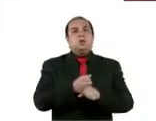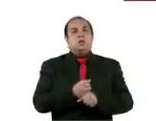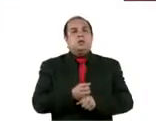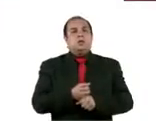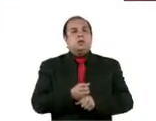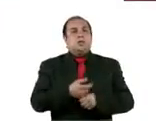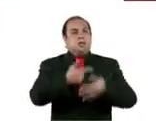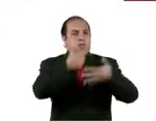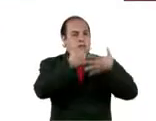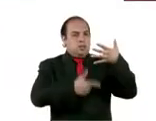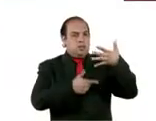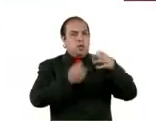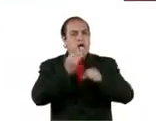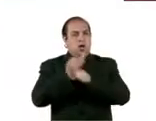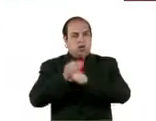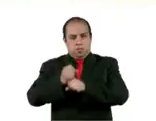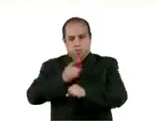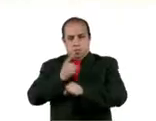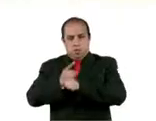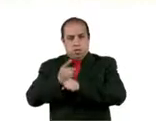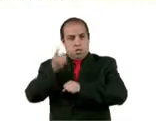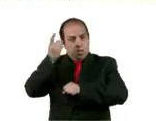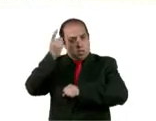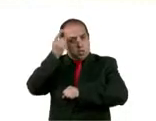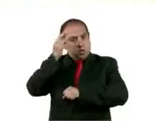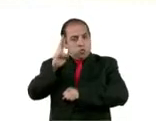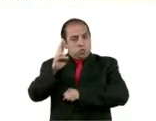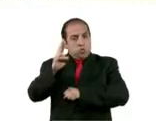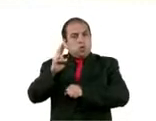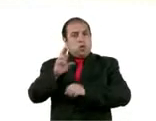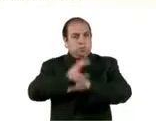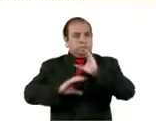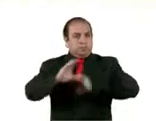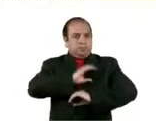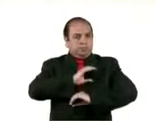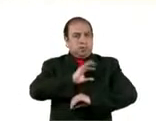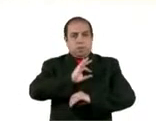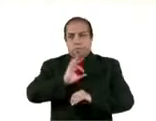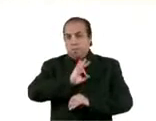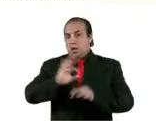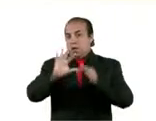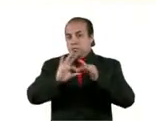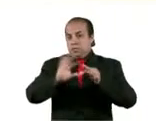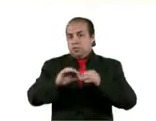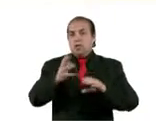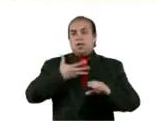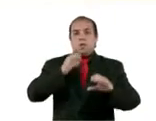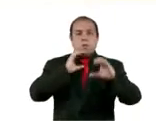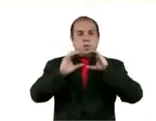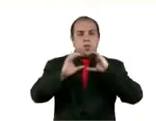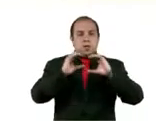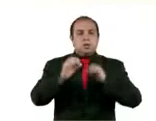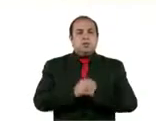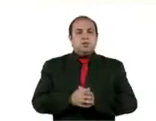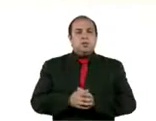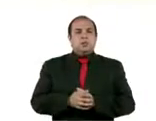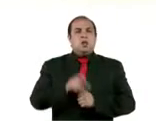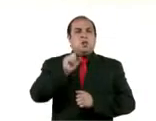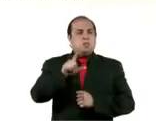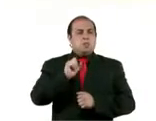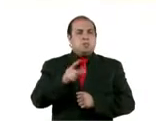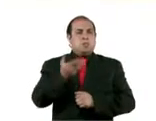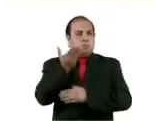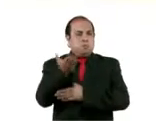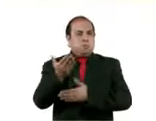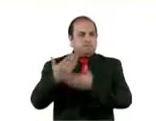nos da oportunidad la doctora, que Stephanie ya los detalle, vamos a tener esta comunicación, que son los mismos que hemos venido